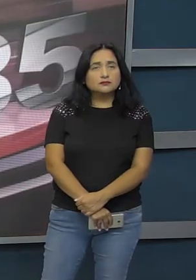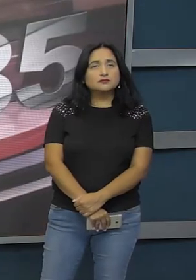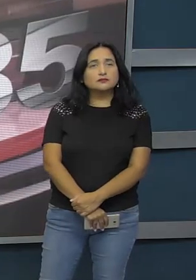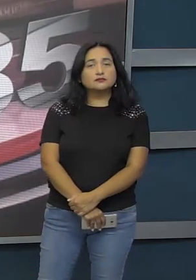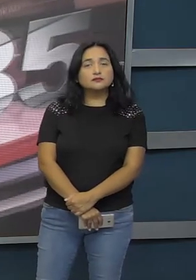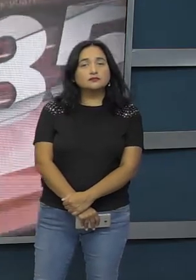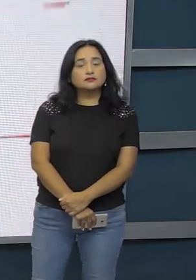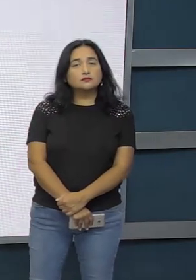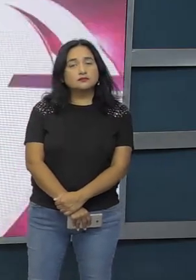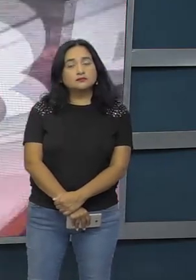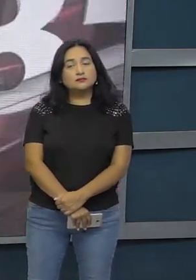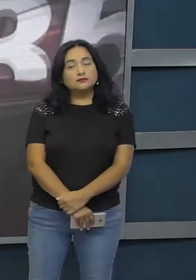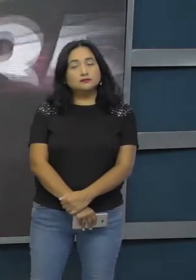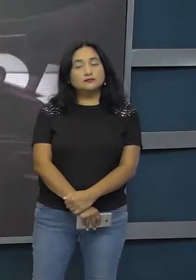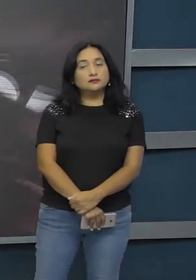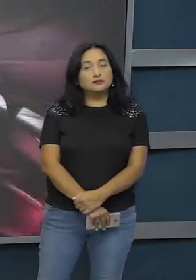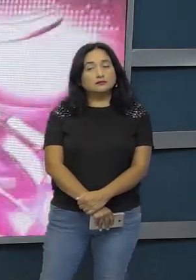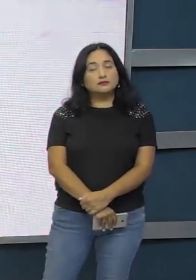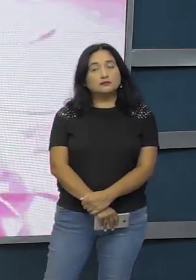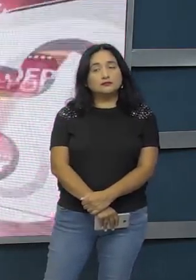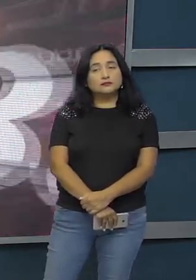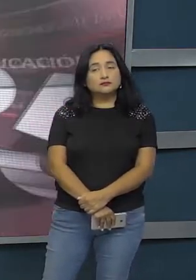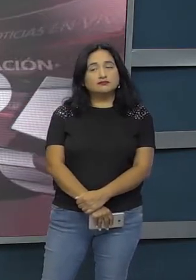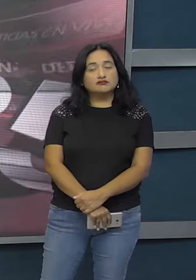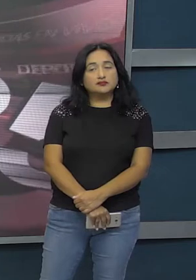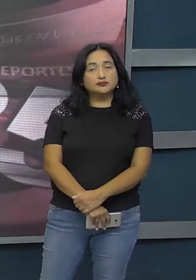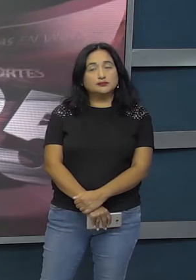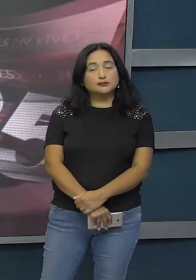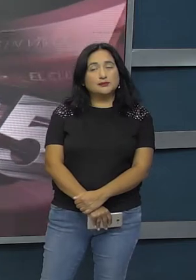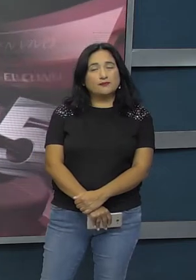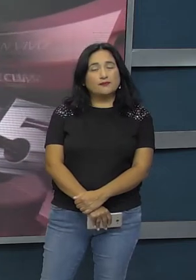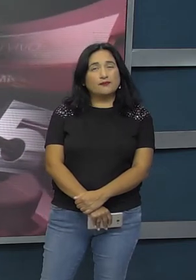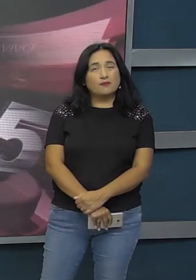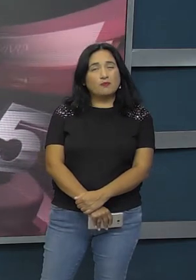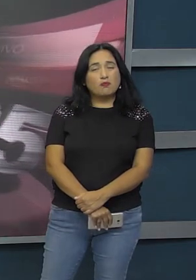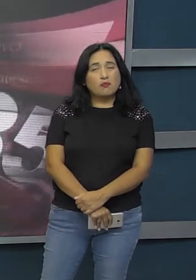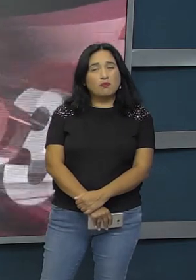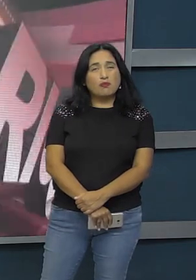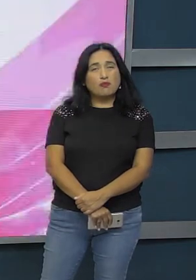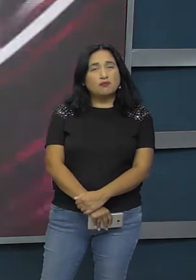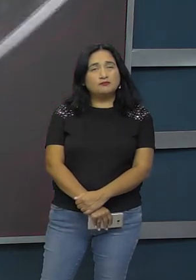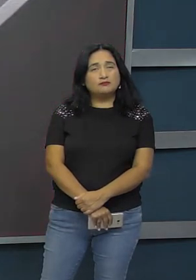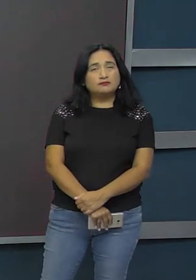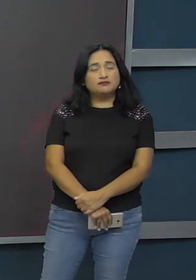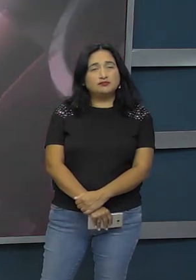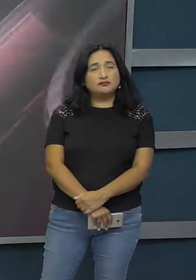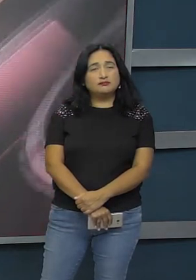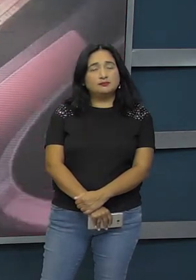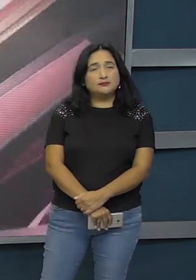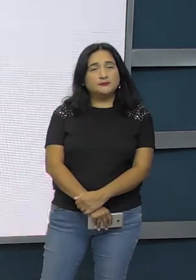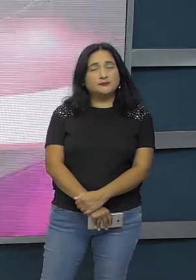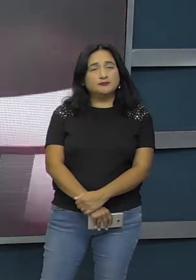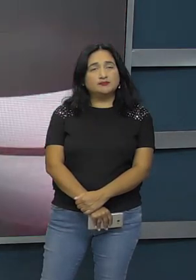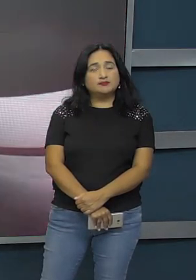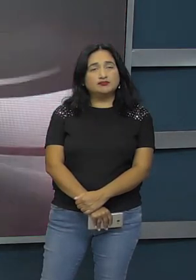diferentes representantes de los sindicatos, llegar con un consenso y un acuerdo para que en definitiva los trabajadores tengan un alivio en el